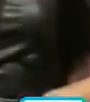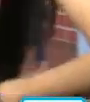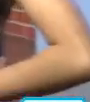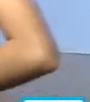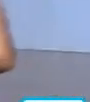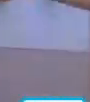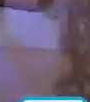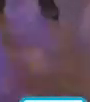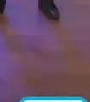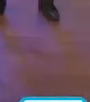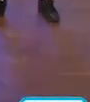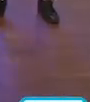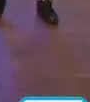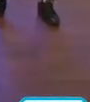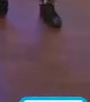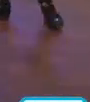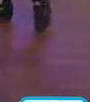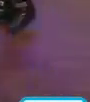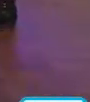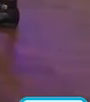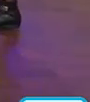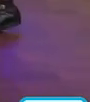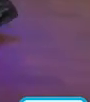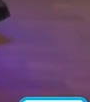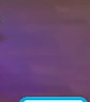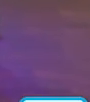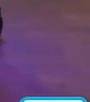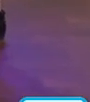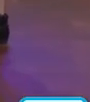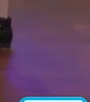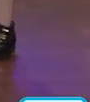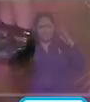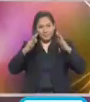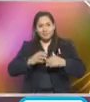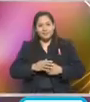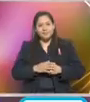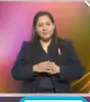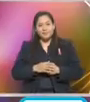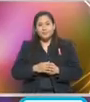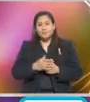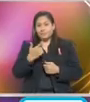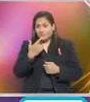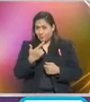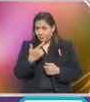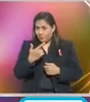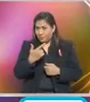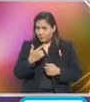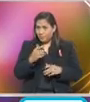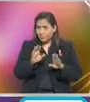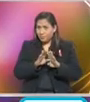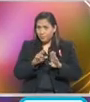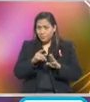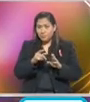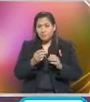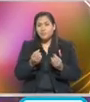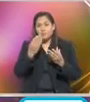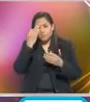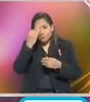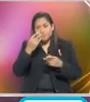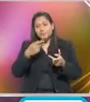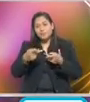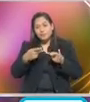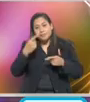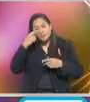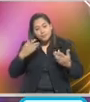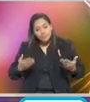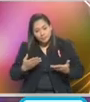Chicos, yo paso por aquí atrás, háganme un espacio. Son 7. ¿Cómo hacen? ¿Cuánto tiempo le dedican ustedes a las coreografías, a